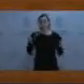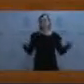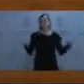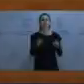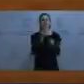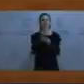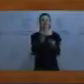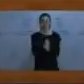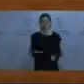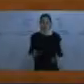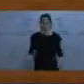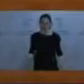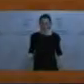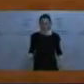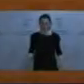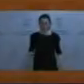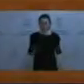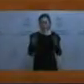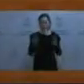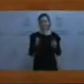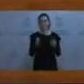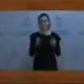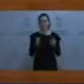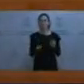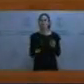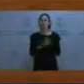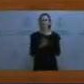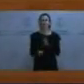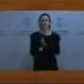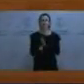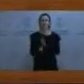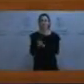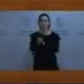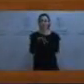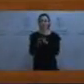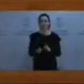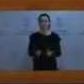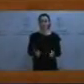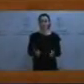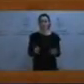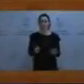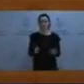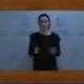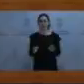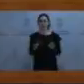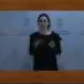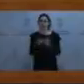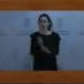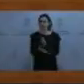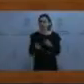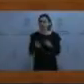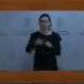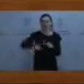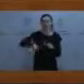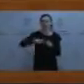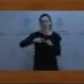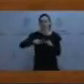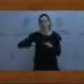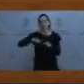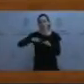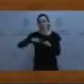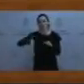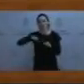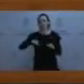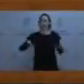actividad. Y así podemos seguir y seguir, pues claro, se trata de un círculo no perfecto, sino más bien